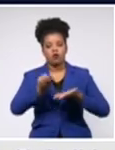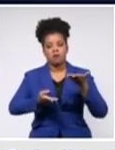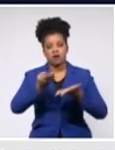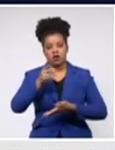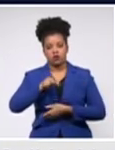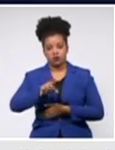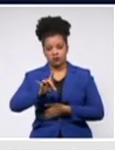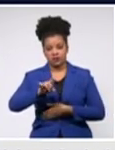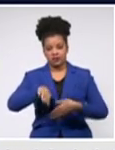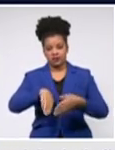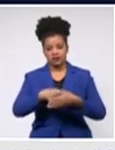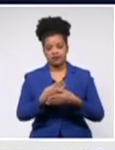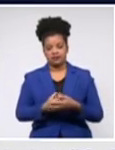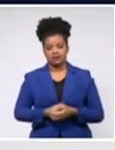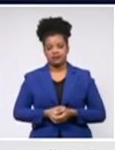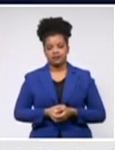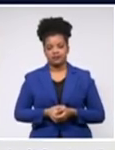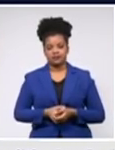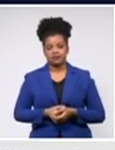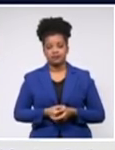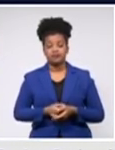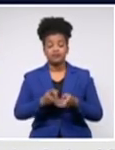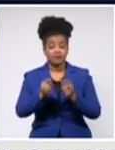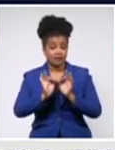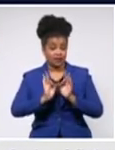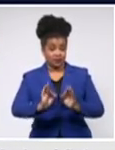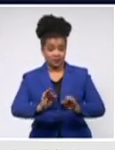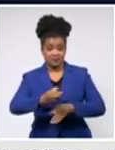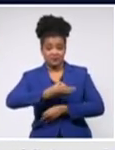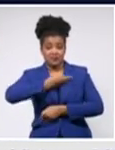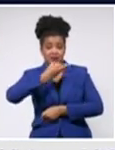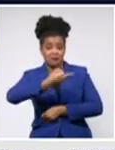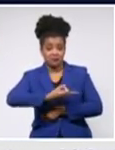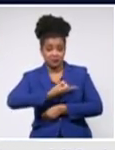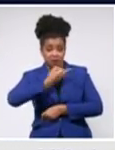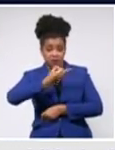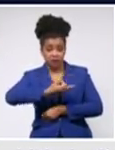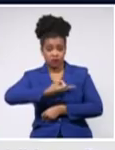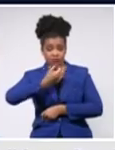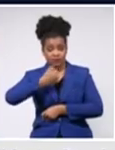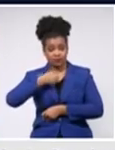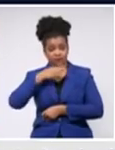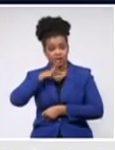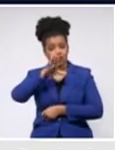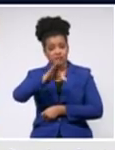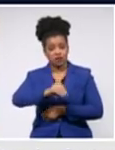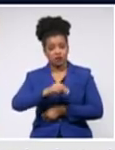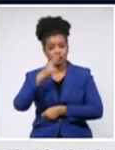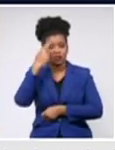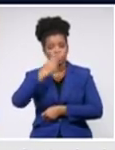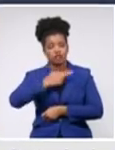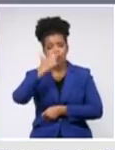casos. Con esta explicación, les digo que de Ciego de Ávila se mantiene con la